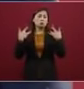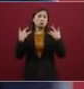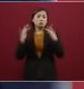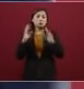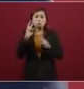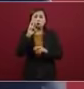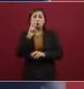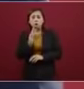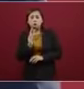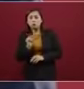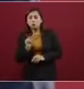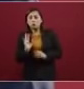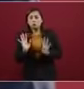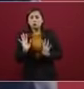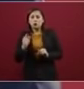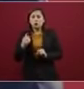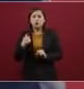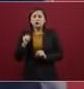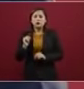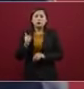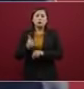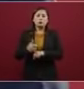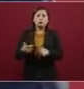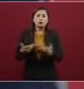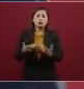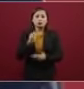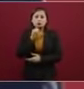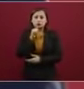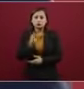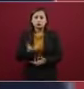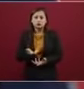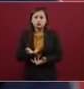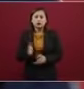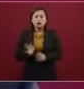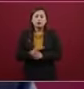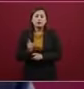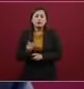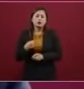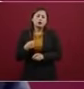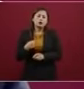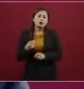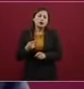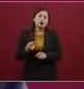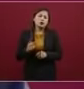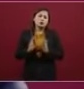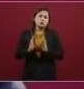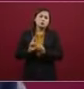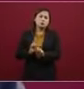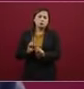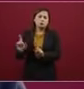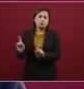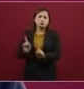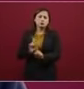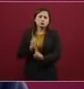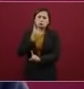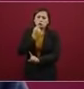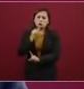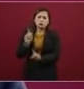yo no soy quien estuvo al frente, ¿no? Porque venía en la parte de atrás de la base de operaciones que estaba